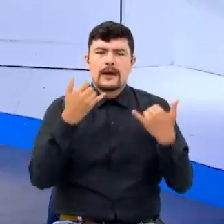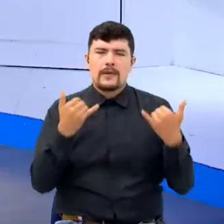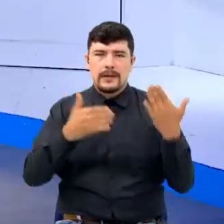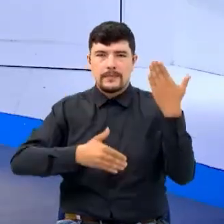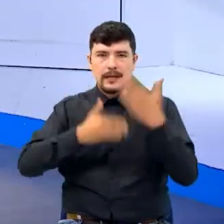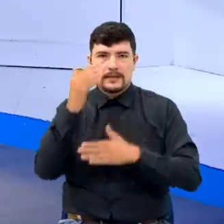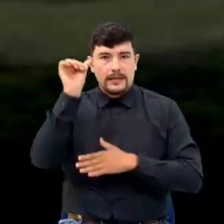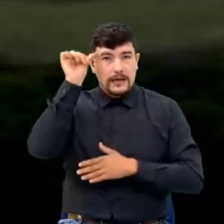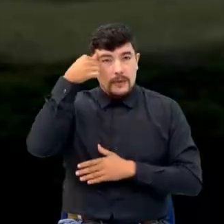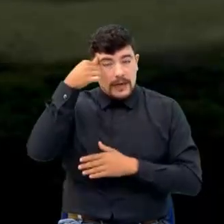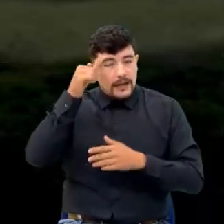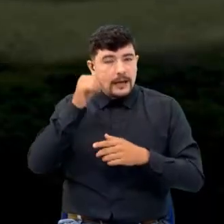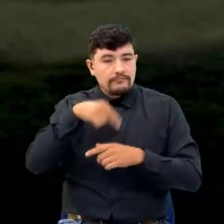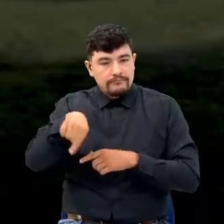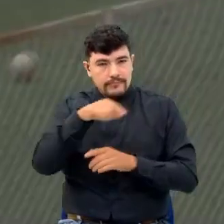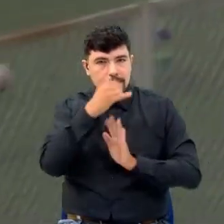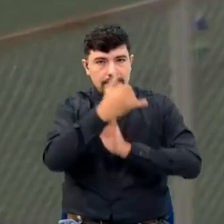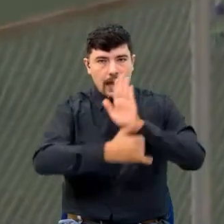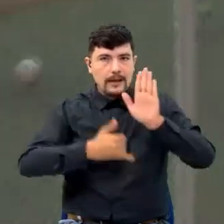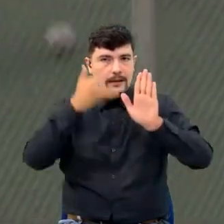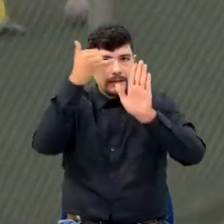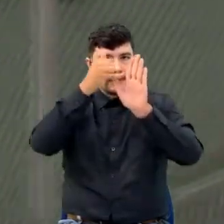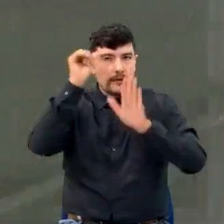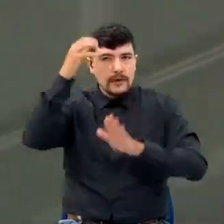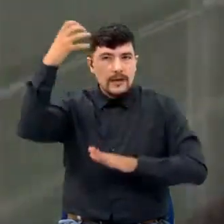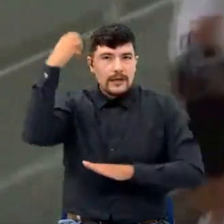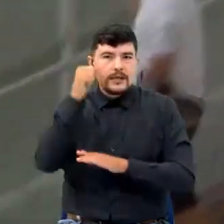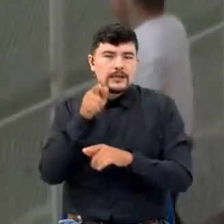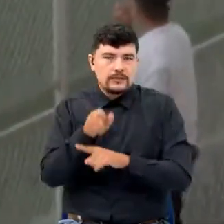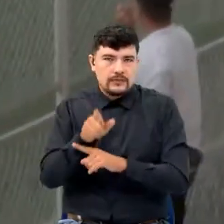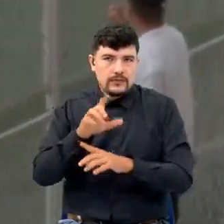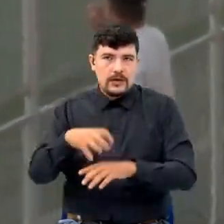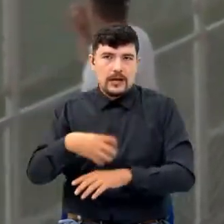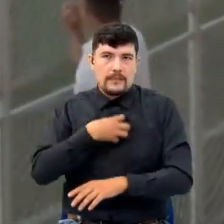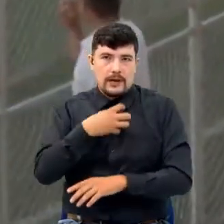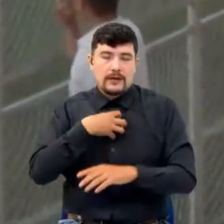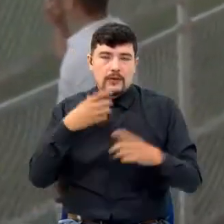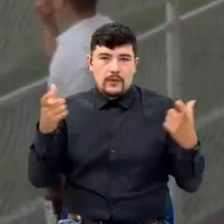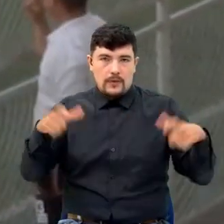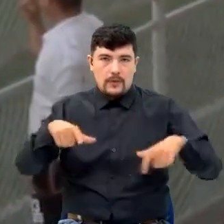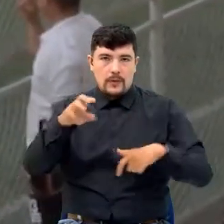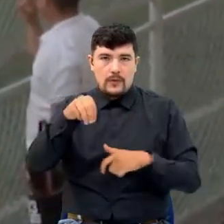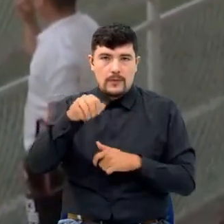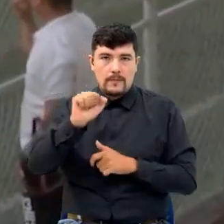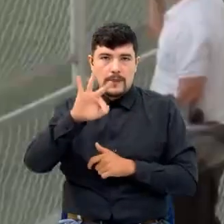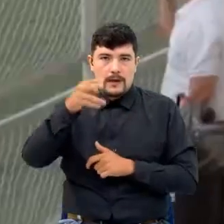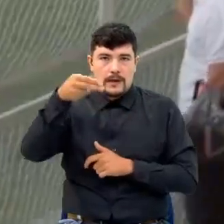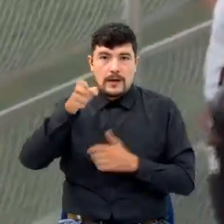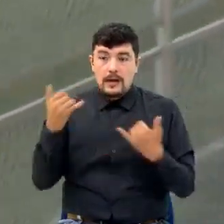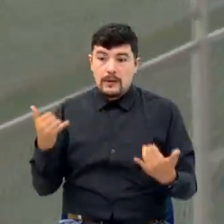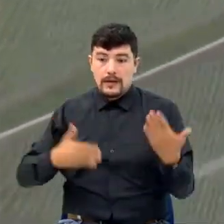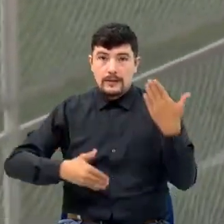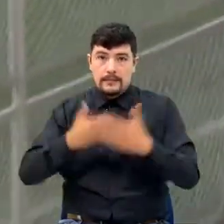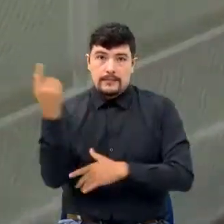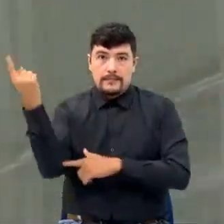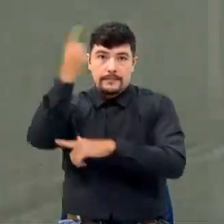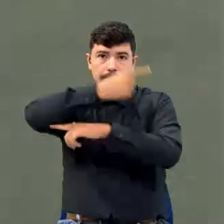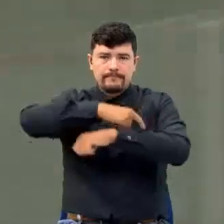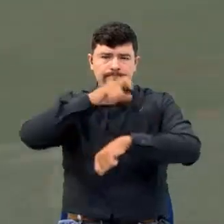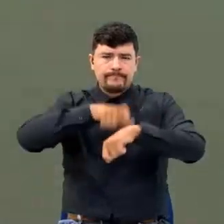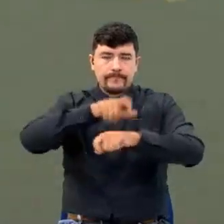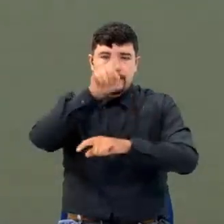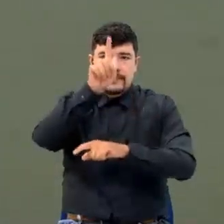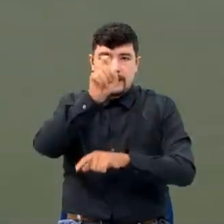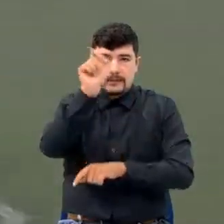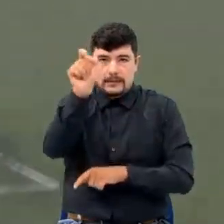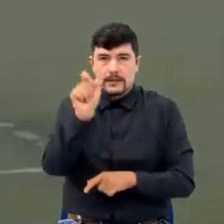imágenes que se cumple allí en el torneo de la Marte. Y es que hoy empezará jornada sobre las